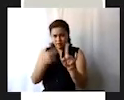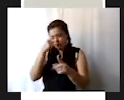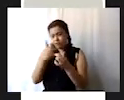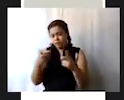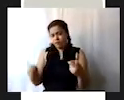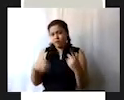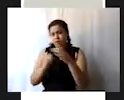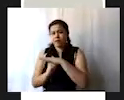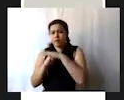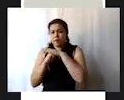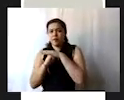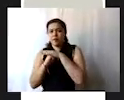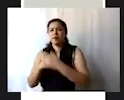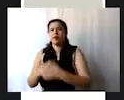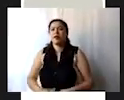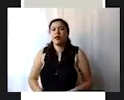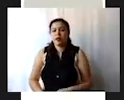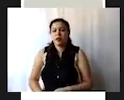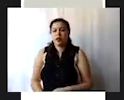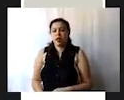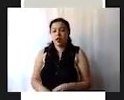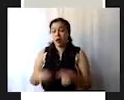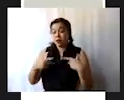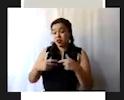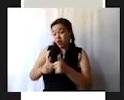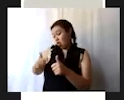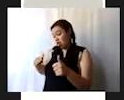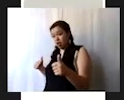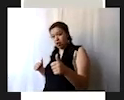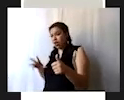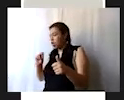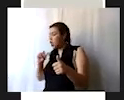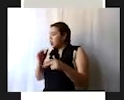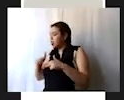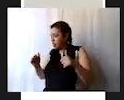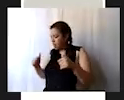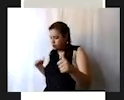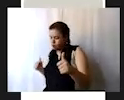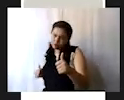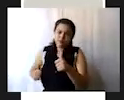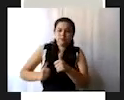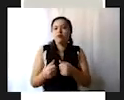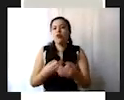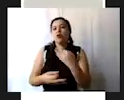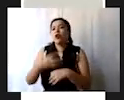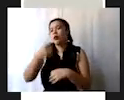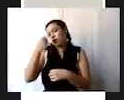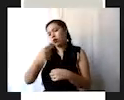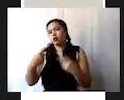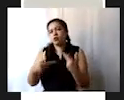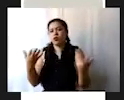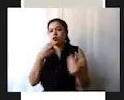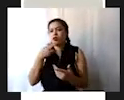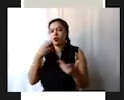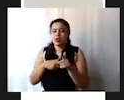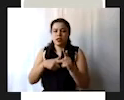sostenible es no dejar a nadie detrás en su implementación y en su seguimiento. Este